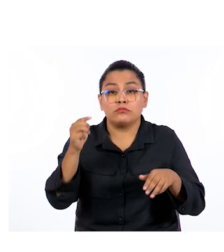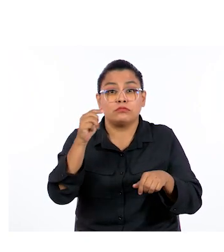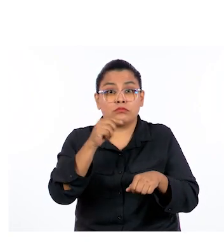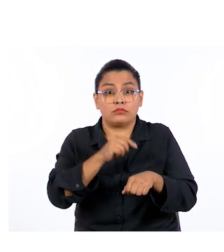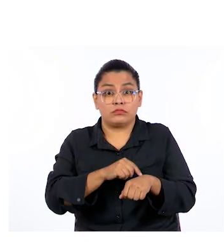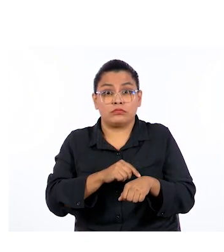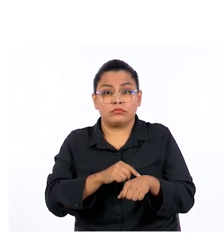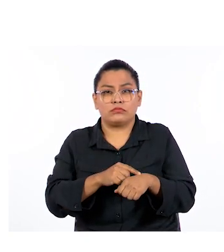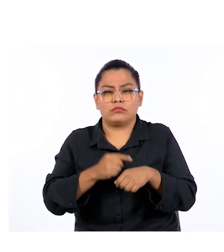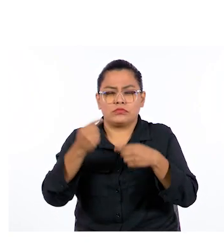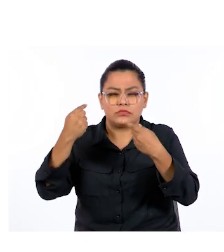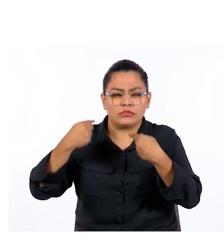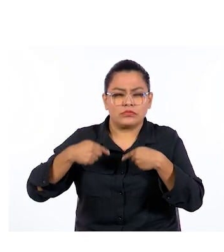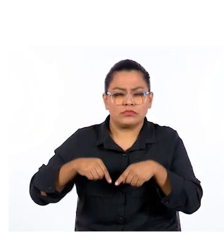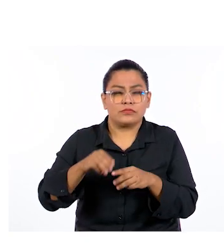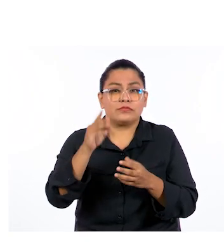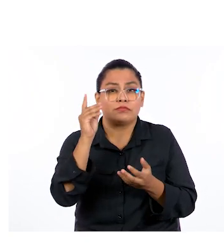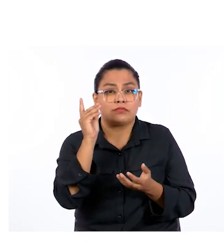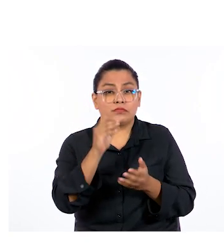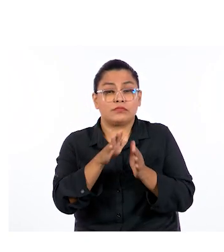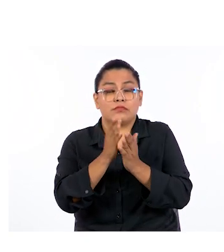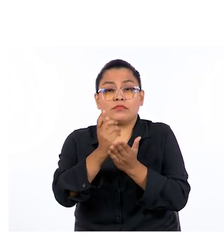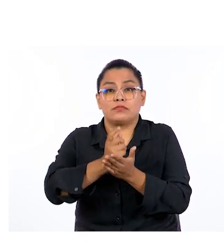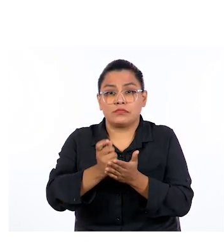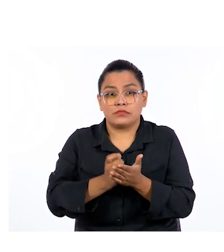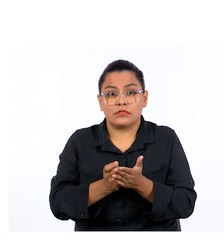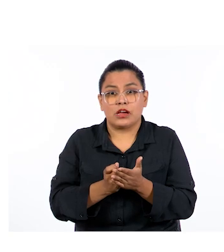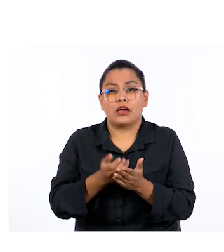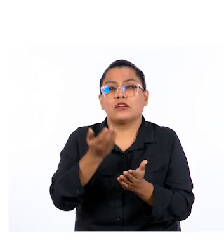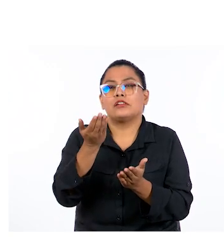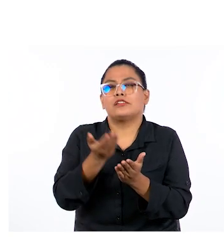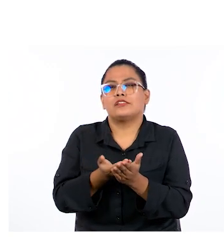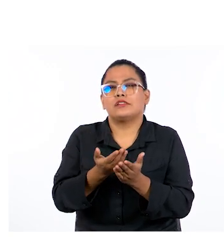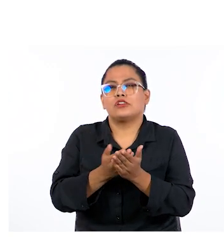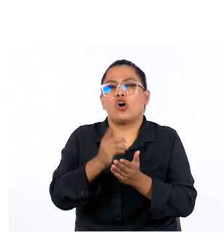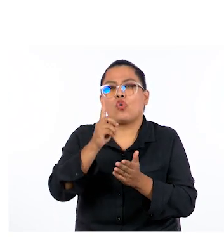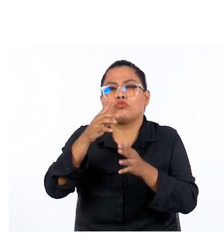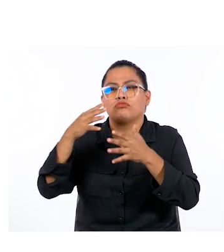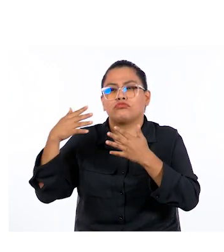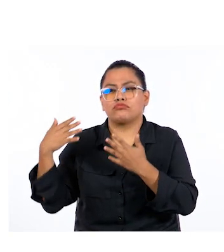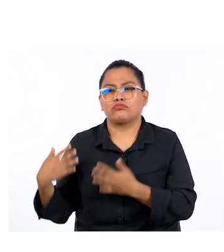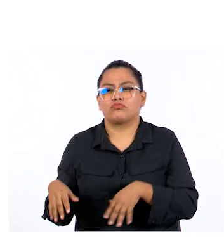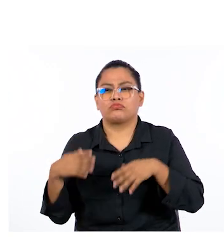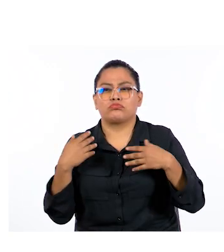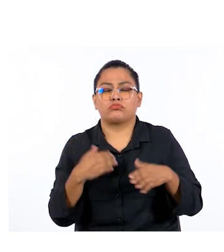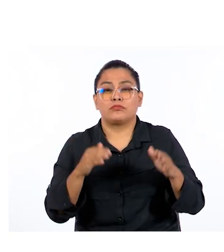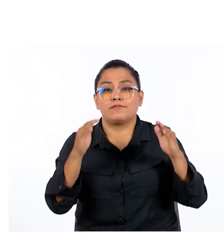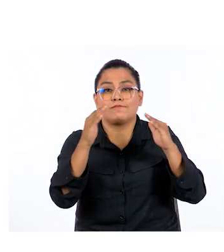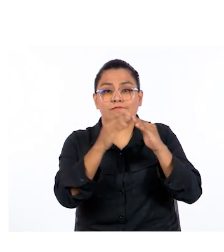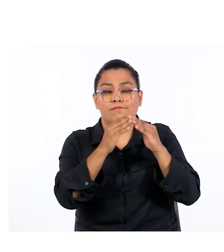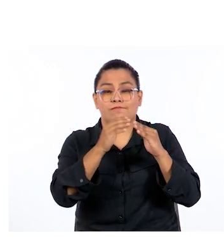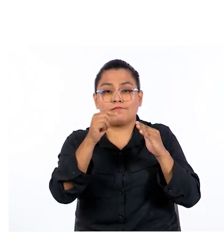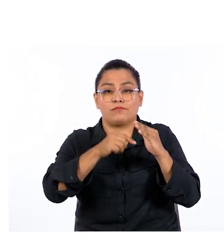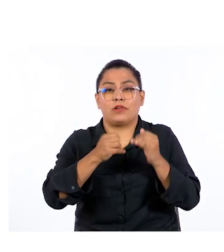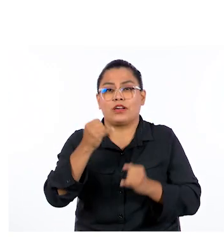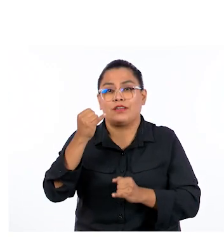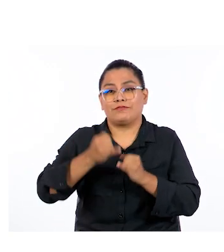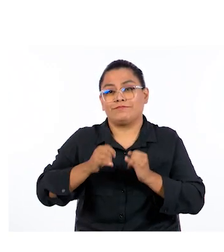de la secuencia didáctica en el libro de texto que se propone una actividad en casa para finalizar la